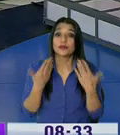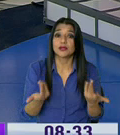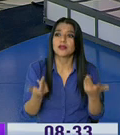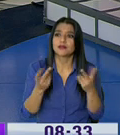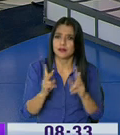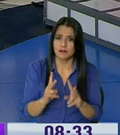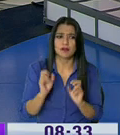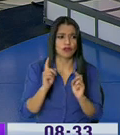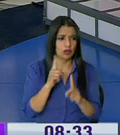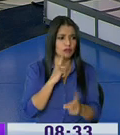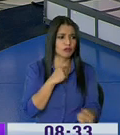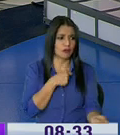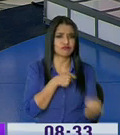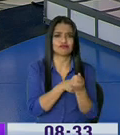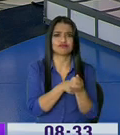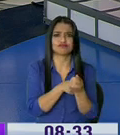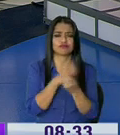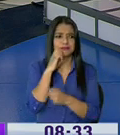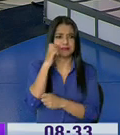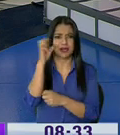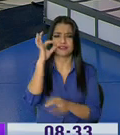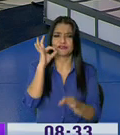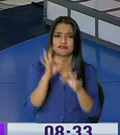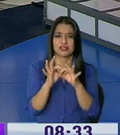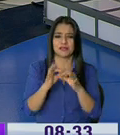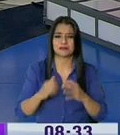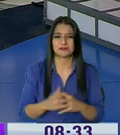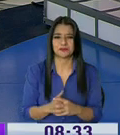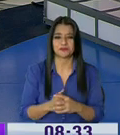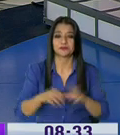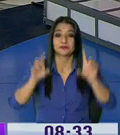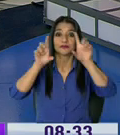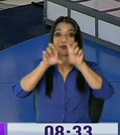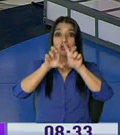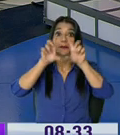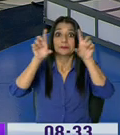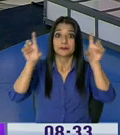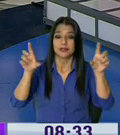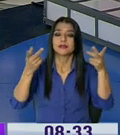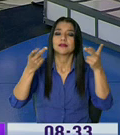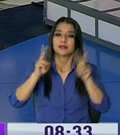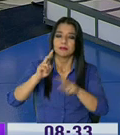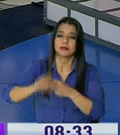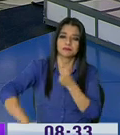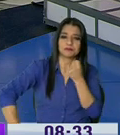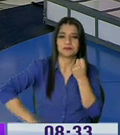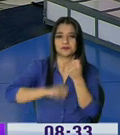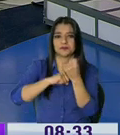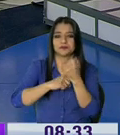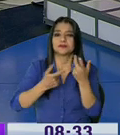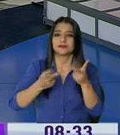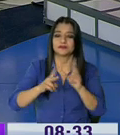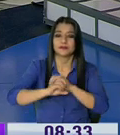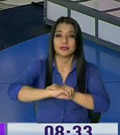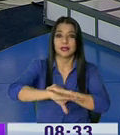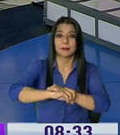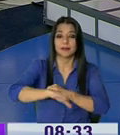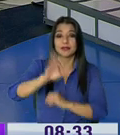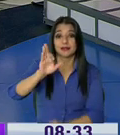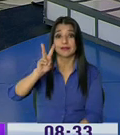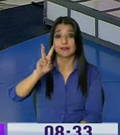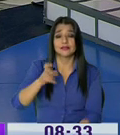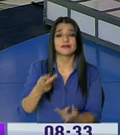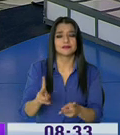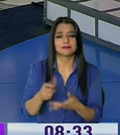estamos para empujar la esperanza y la fe, aquí vamos, aquí vamos. Y es que estas empresas están haciendo eco de esta campaña y están